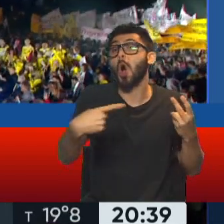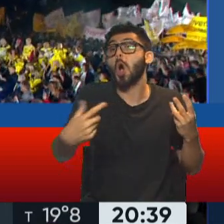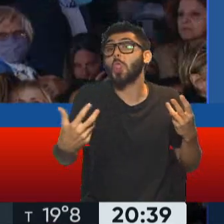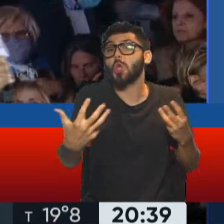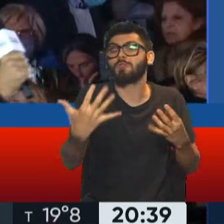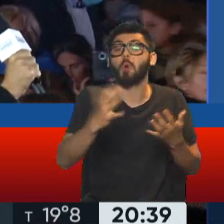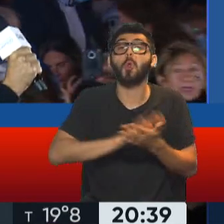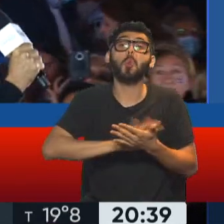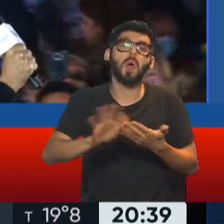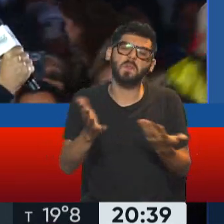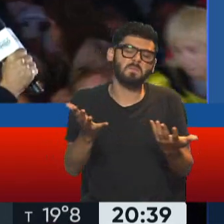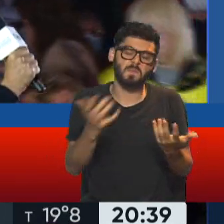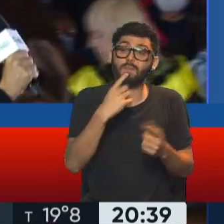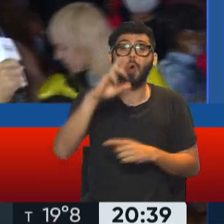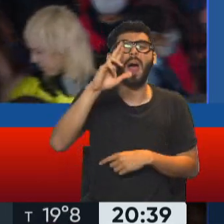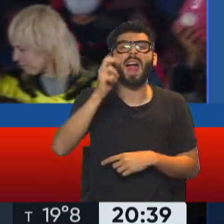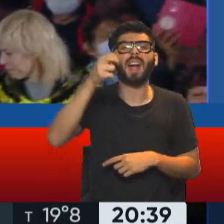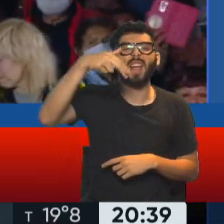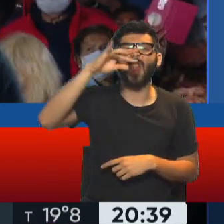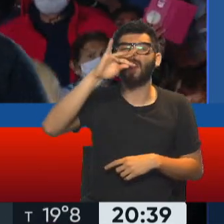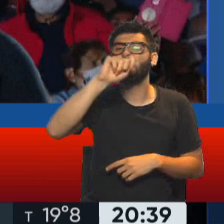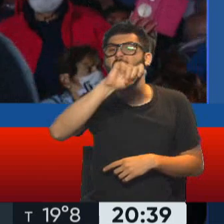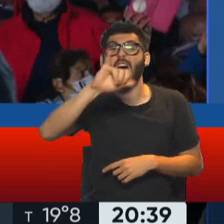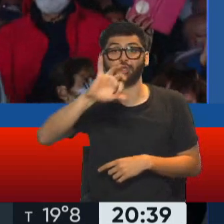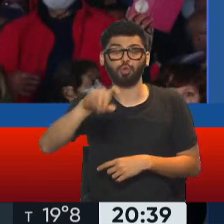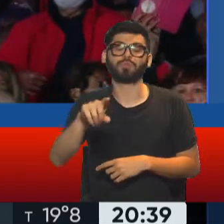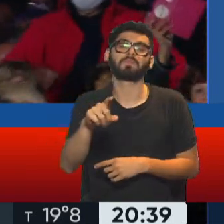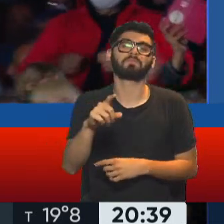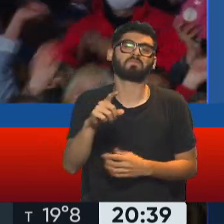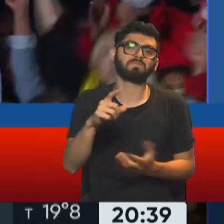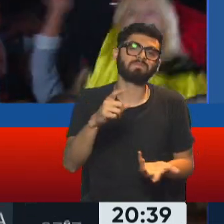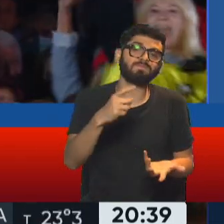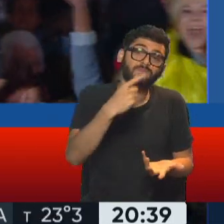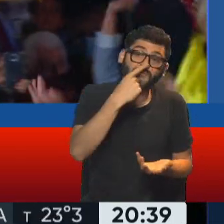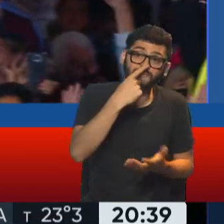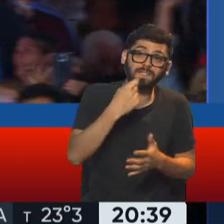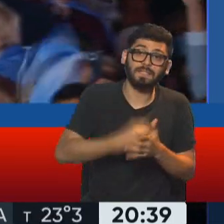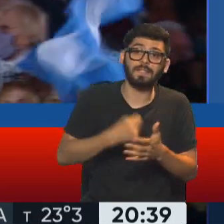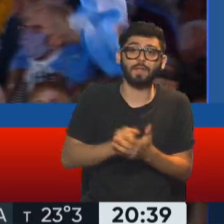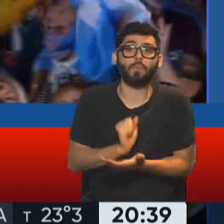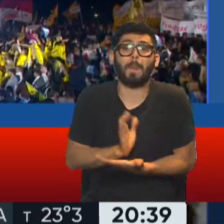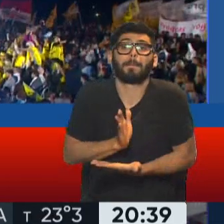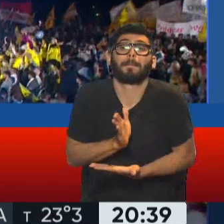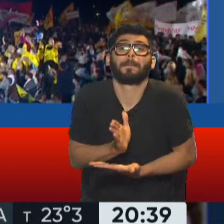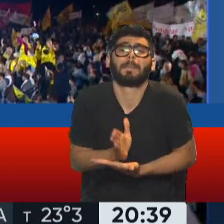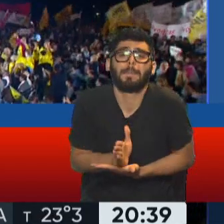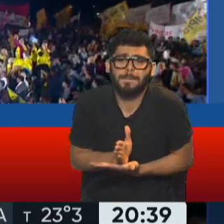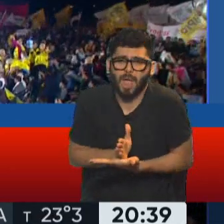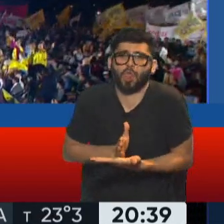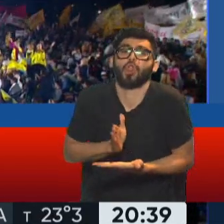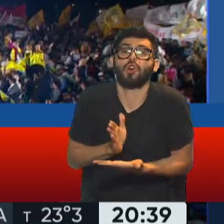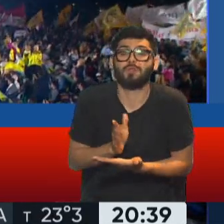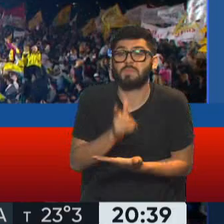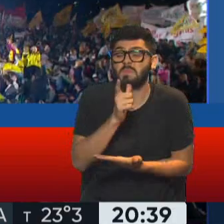novedad. Vimos ahí a Randazzo que intentó construir la ancha avenida del medio, una tercera vía que me parece que ha